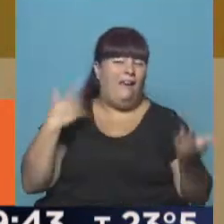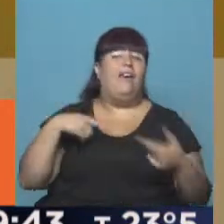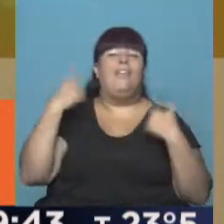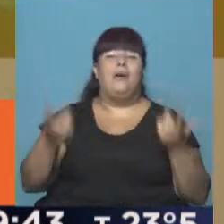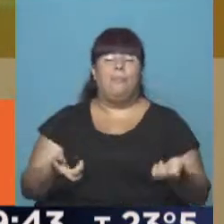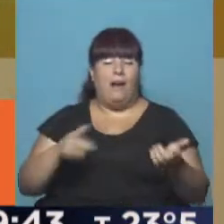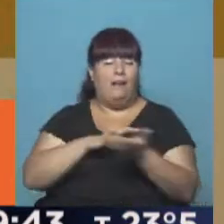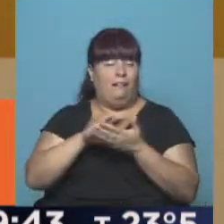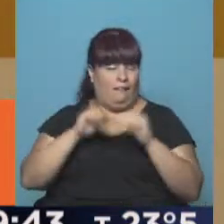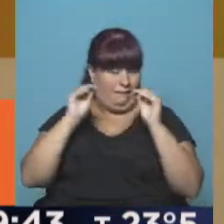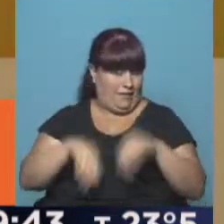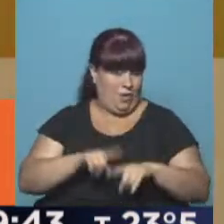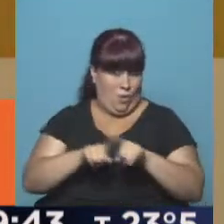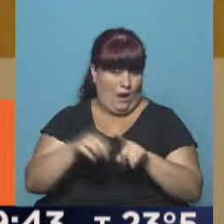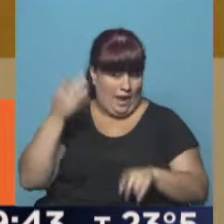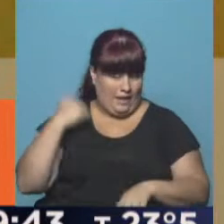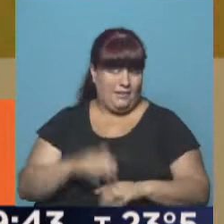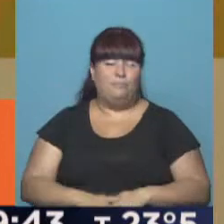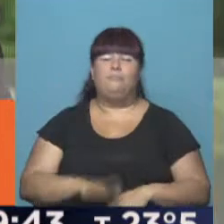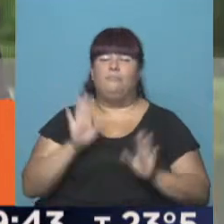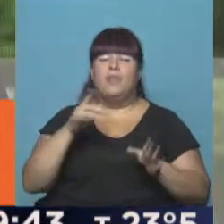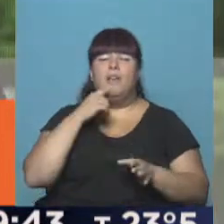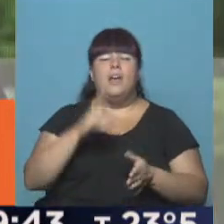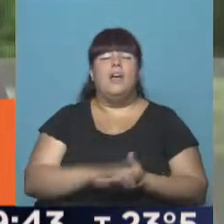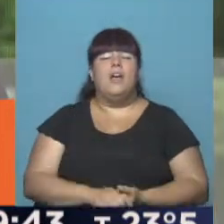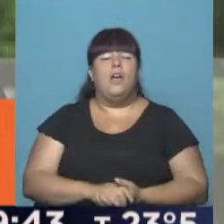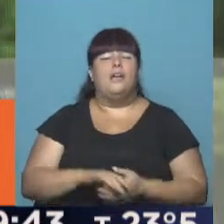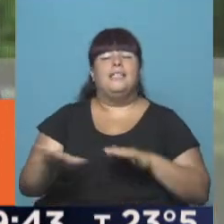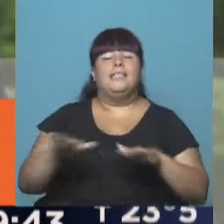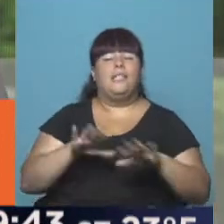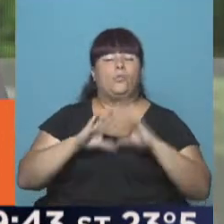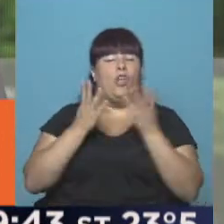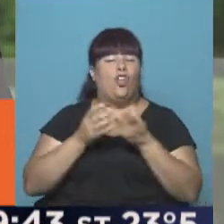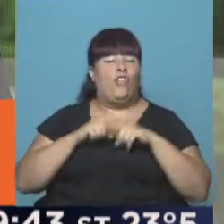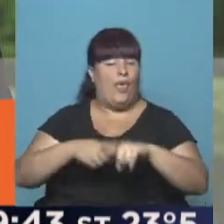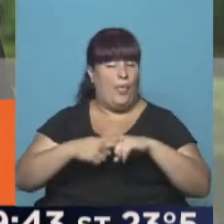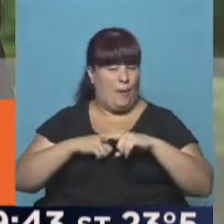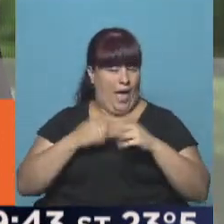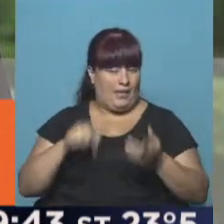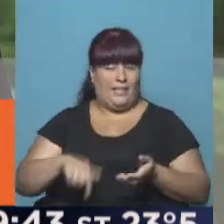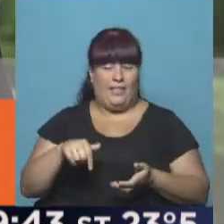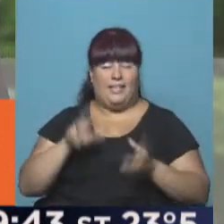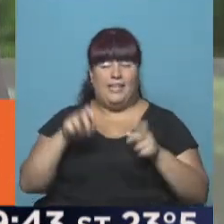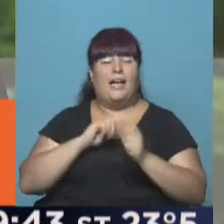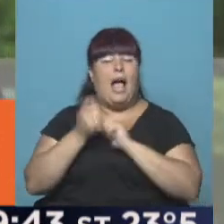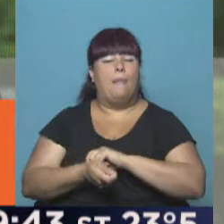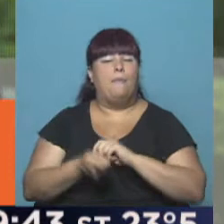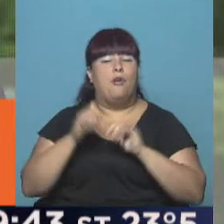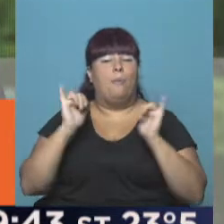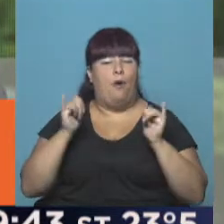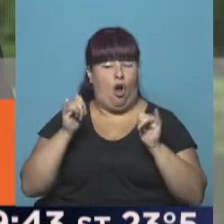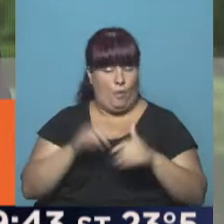resultados son los mismos que antes. Ahora, Fernando, en el panorama de la discusión de esto, de la reforma penal